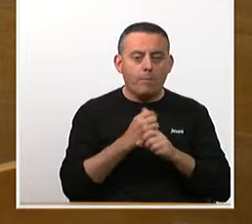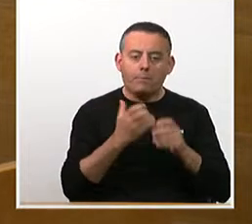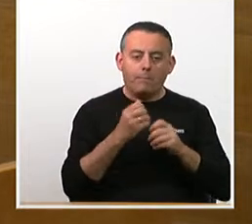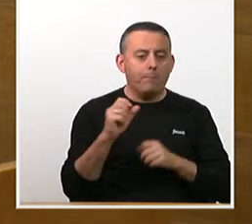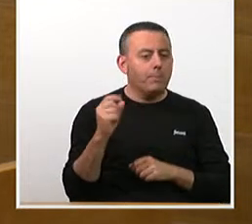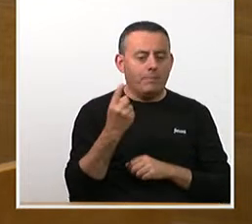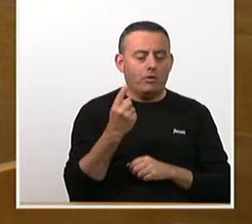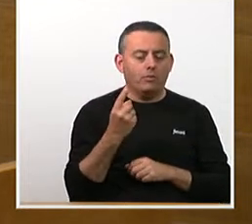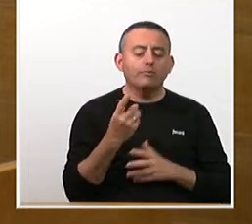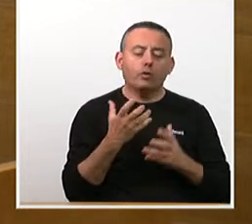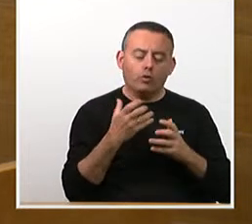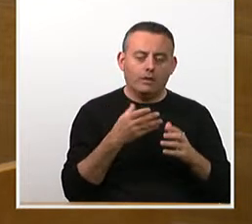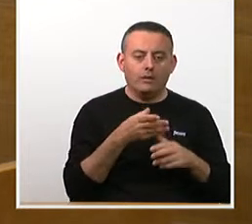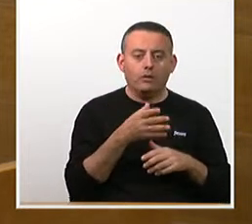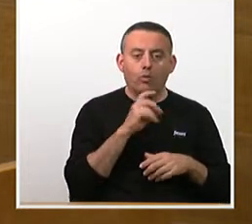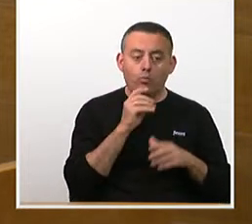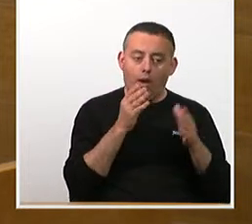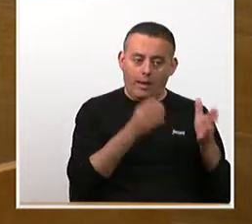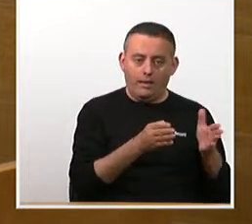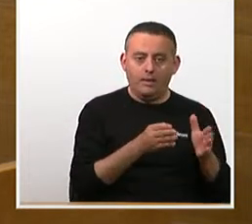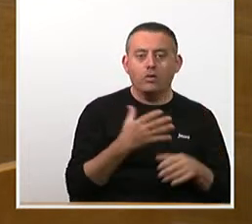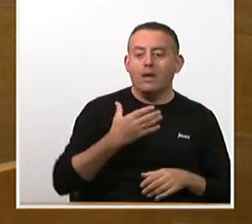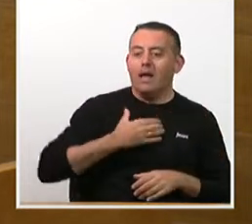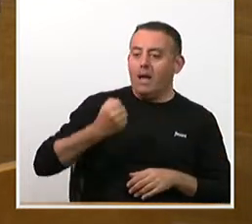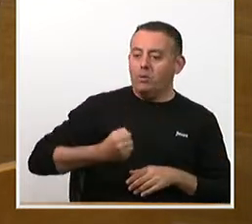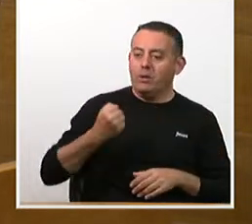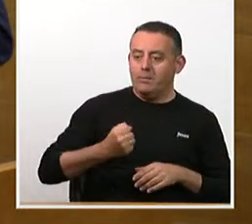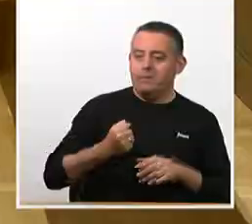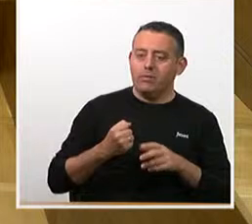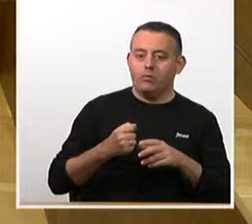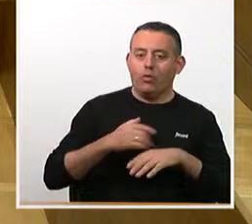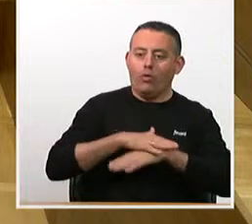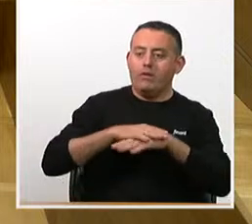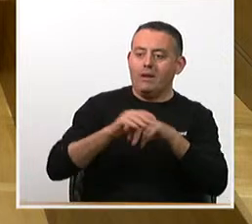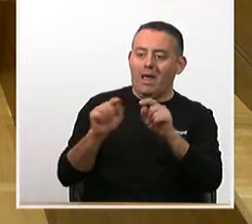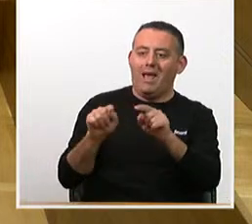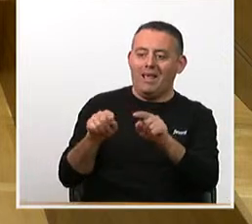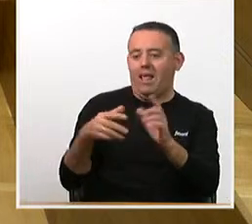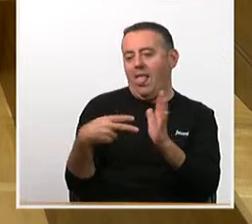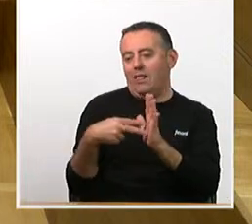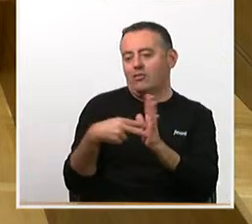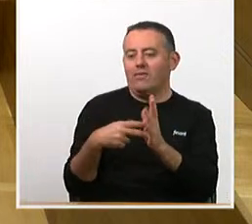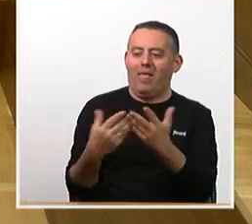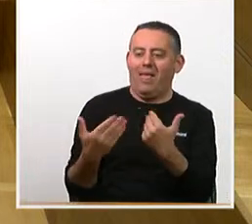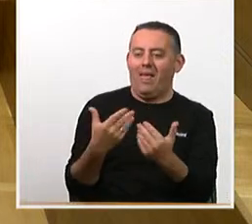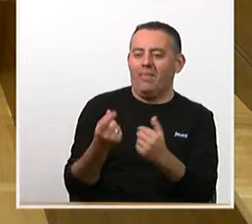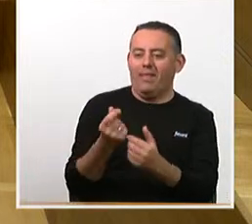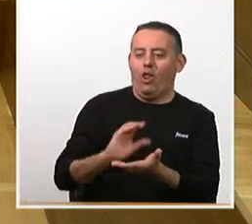amiguetes que gobiernan los ayuntamientos Muchas gracias muchas